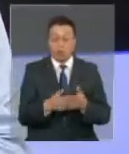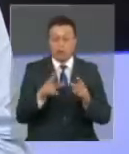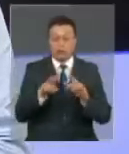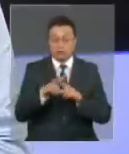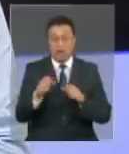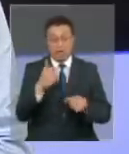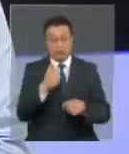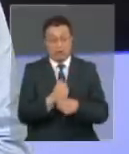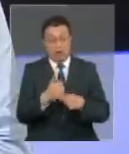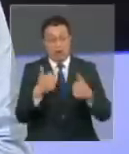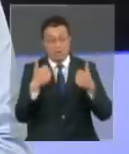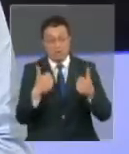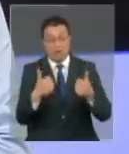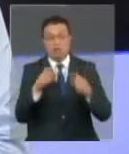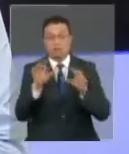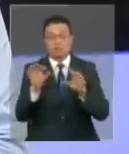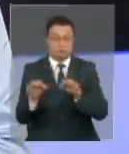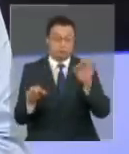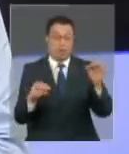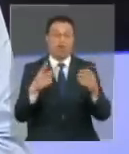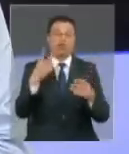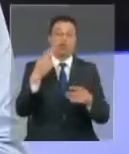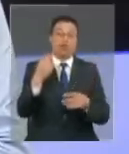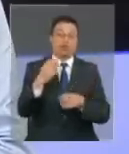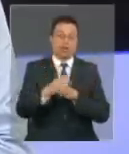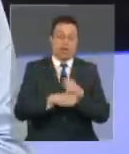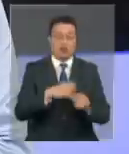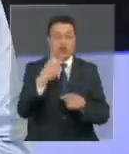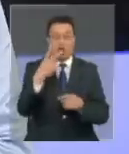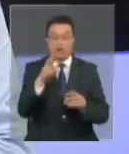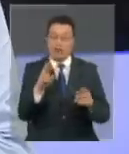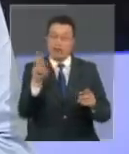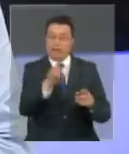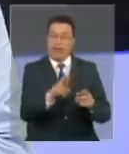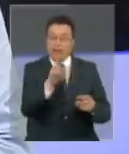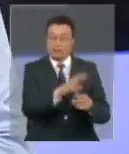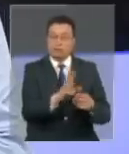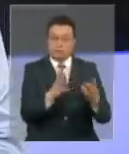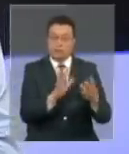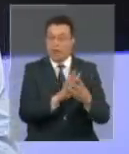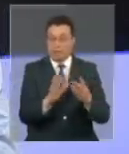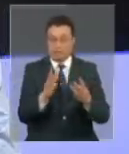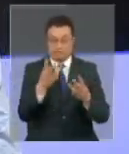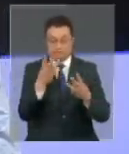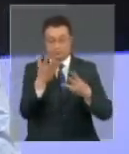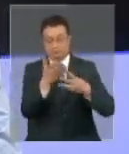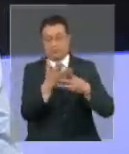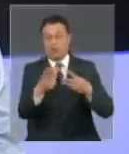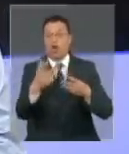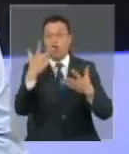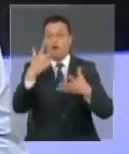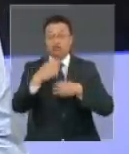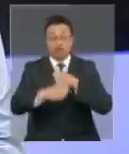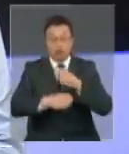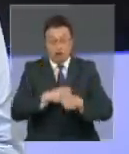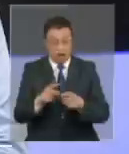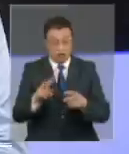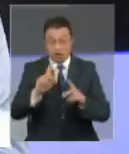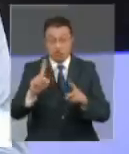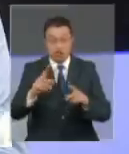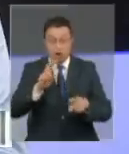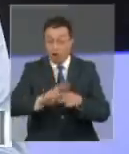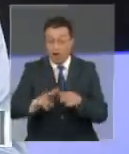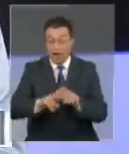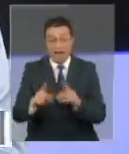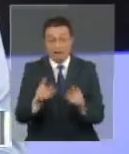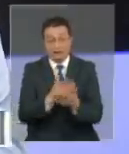lo han hecho muy bien, llevarlo a 12 años con 2 reelecciones, pero máximo. Lo que tú ya no hiciste en 8 años, esa es mi postura, lo